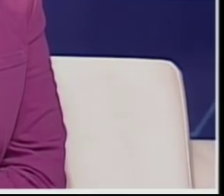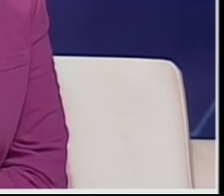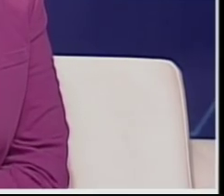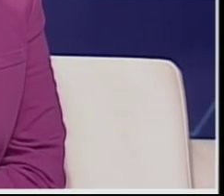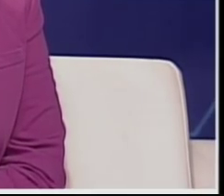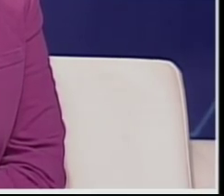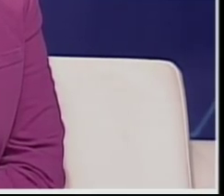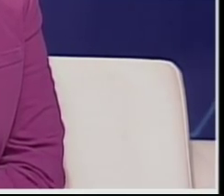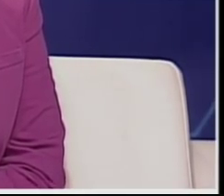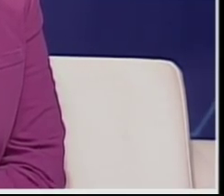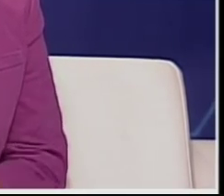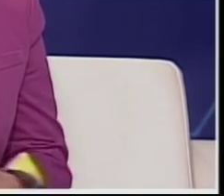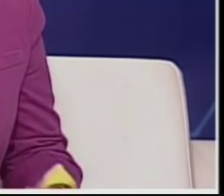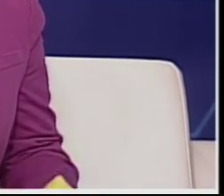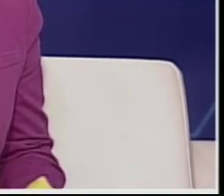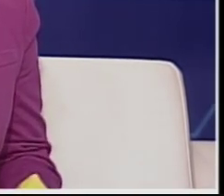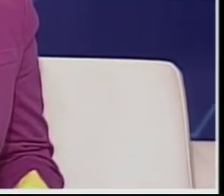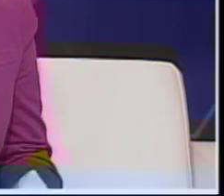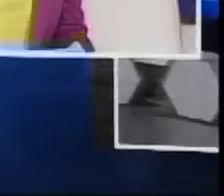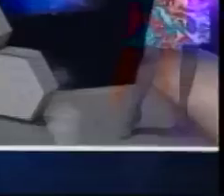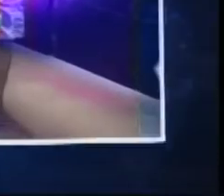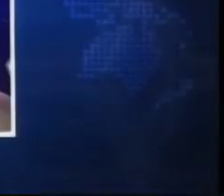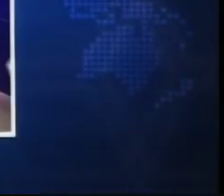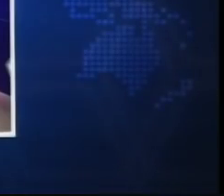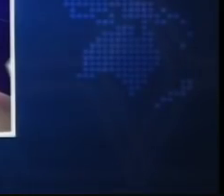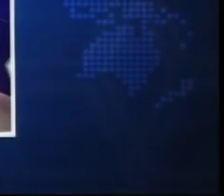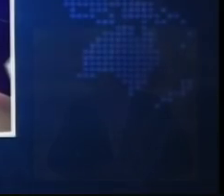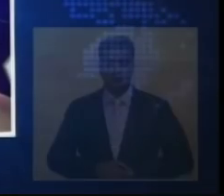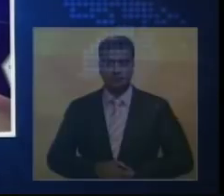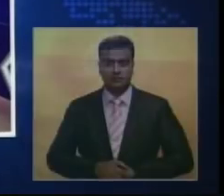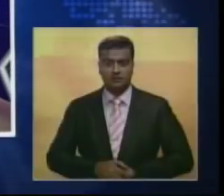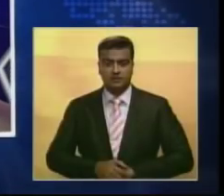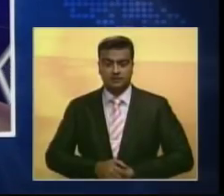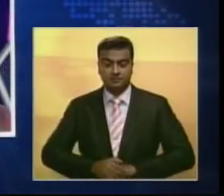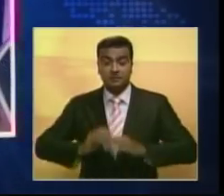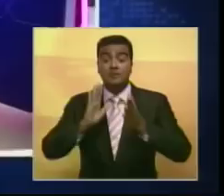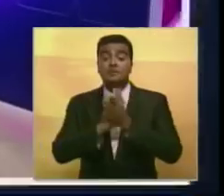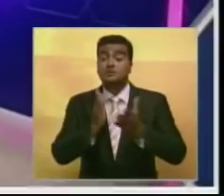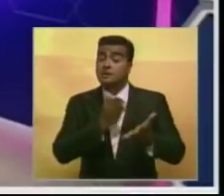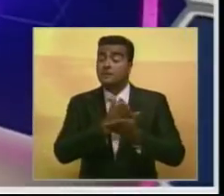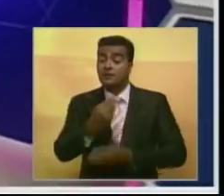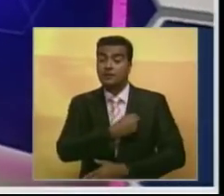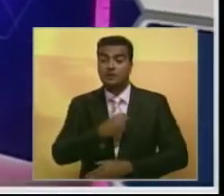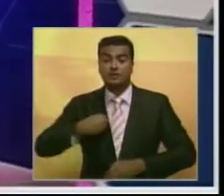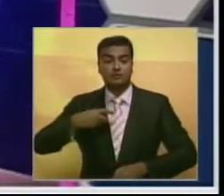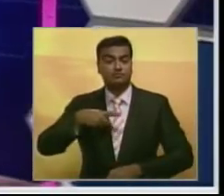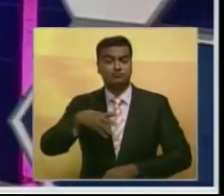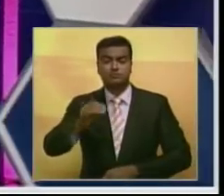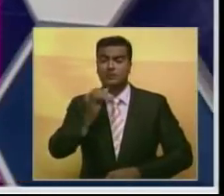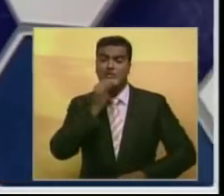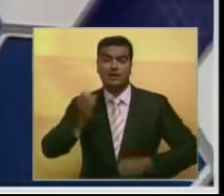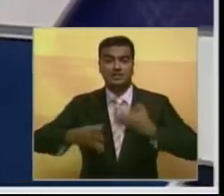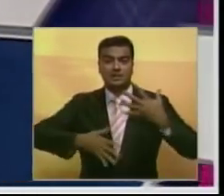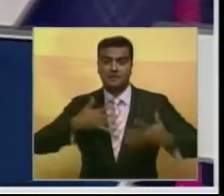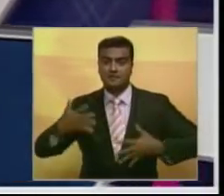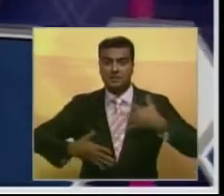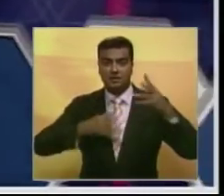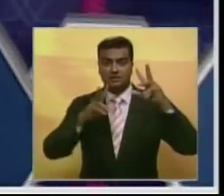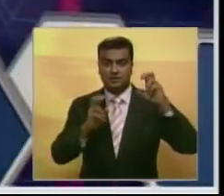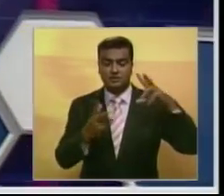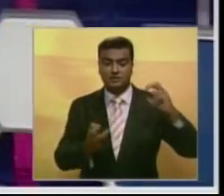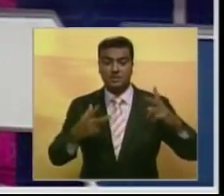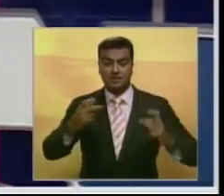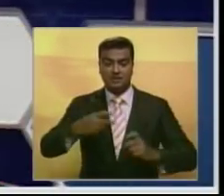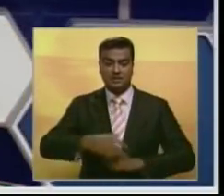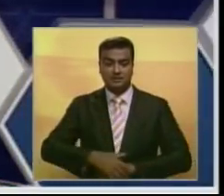el pase a Federica Guzmán en Estrenos y Estrellas. Amigos, seguimos en nuestro acostumbrado recorrido por las noticias del entretenimiento aquí en